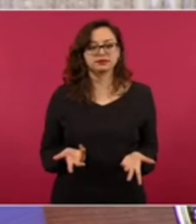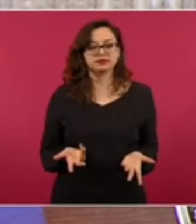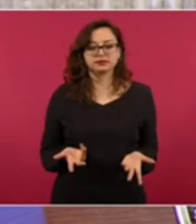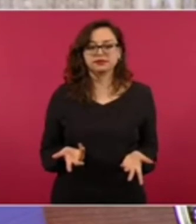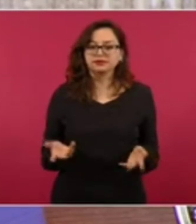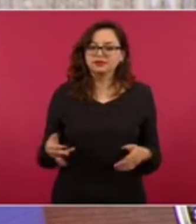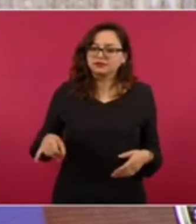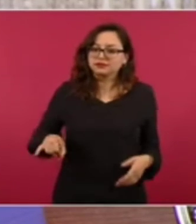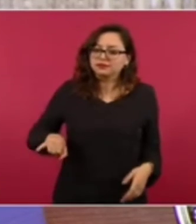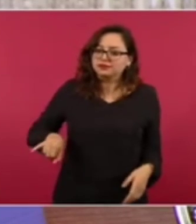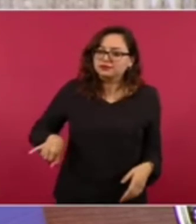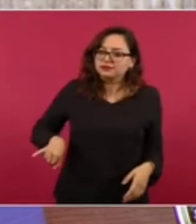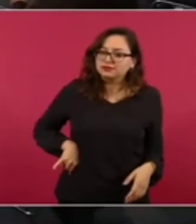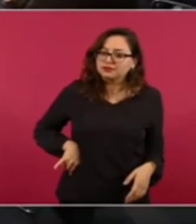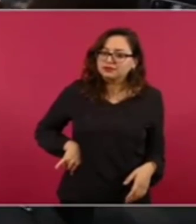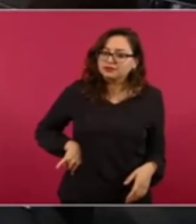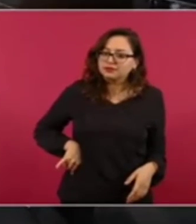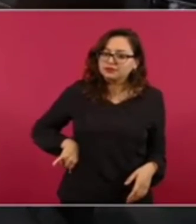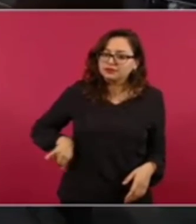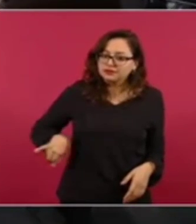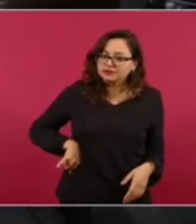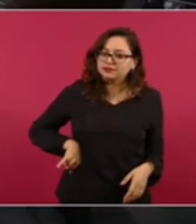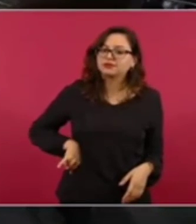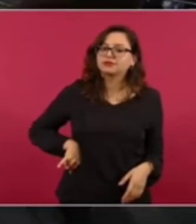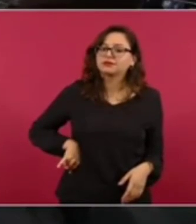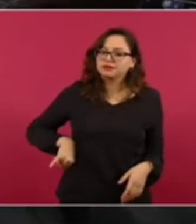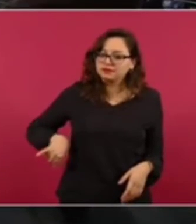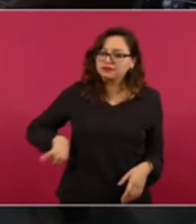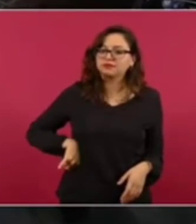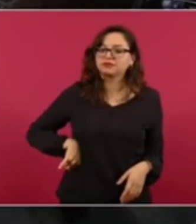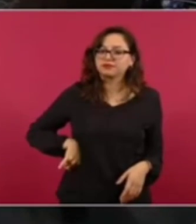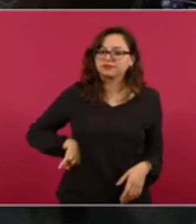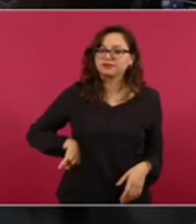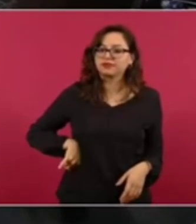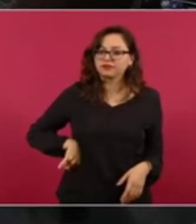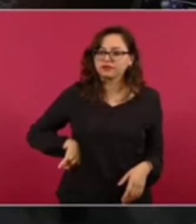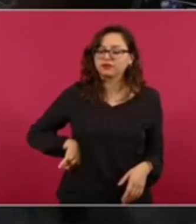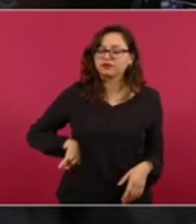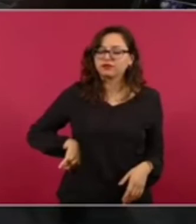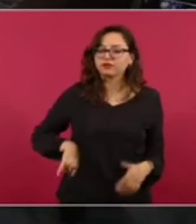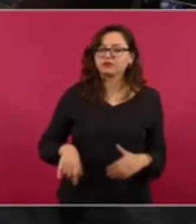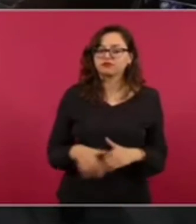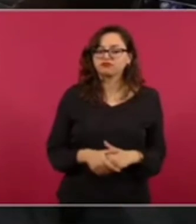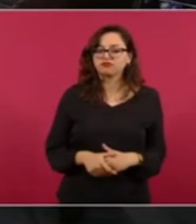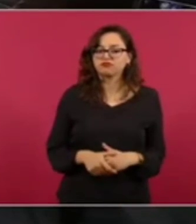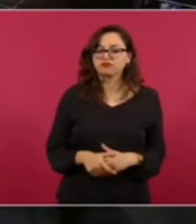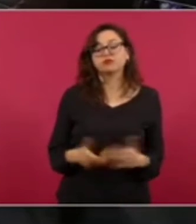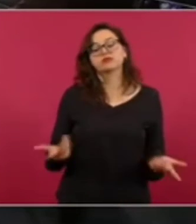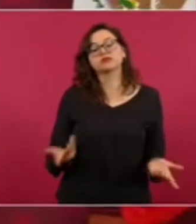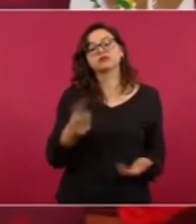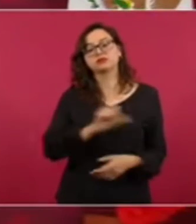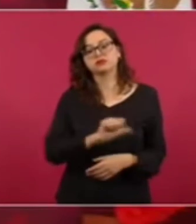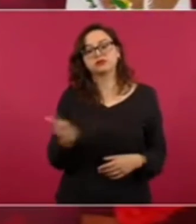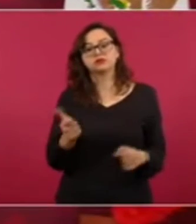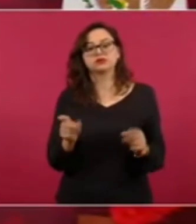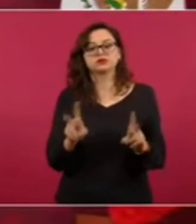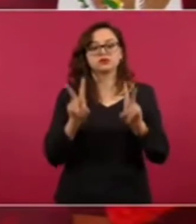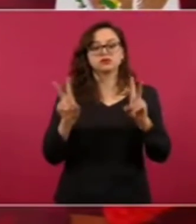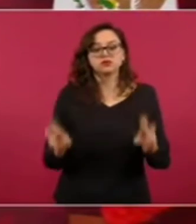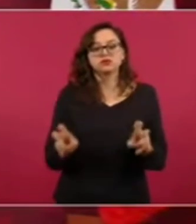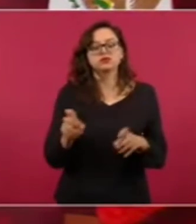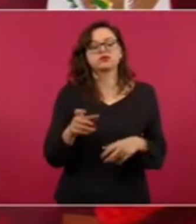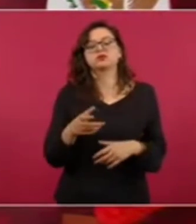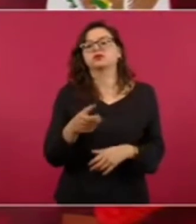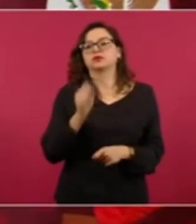Es muy interesante el tema. Y luego otro argumento que he escuchado por ahí: